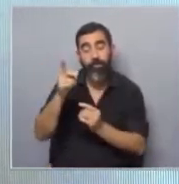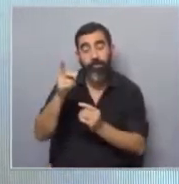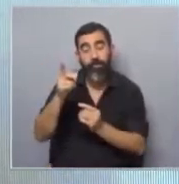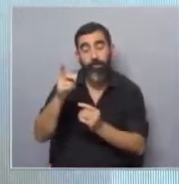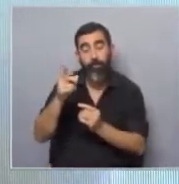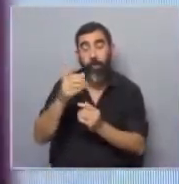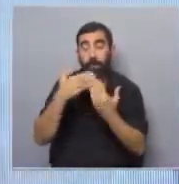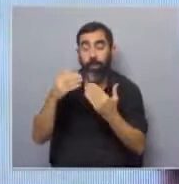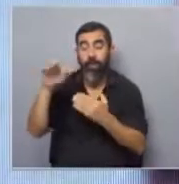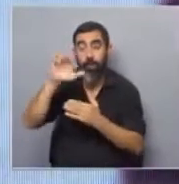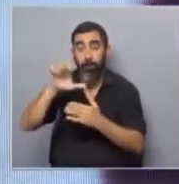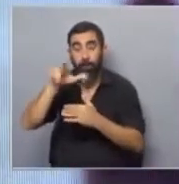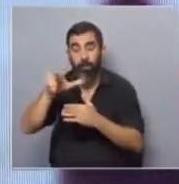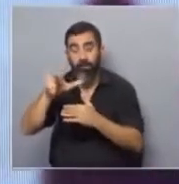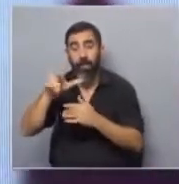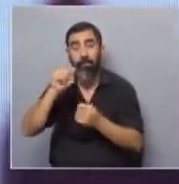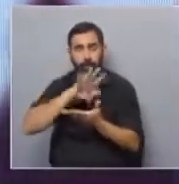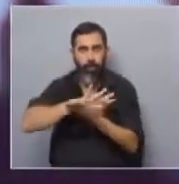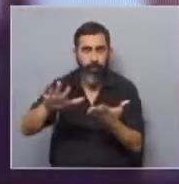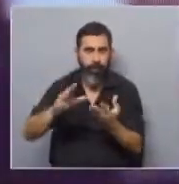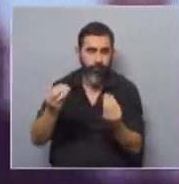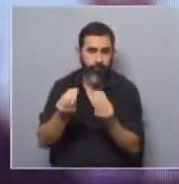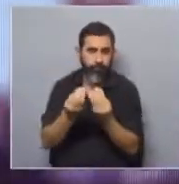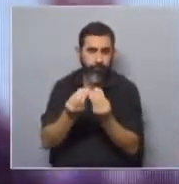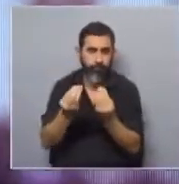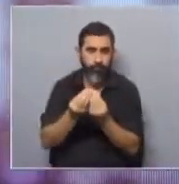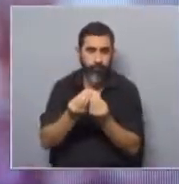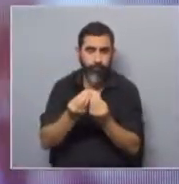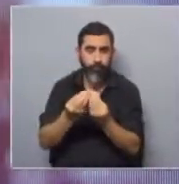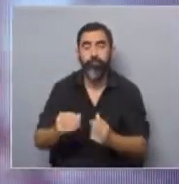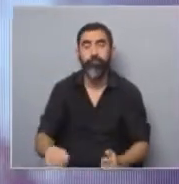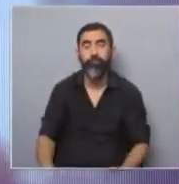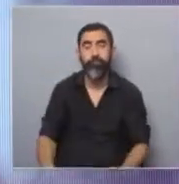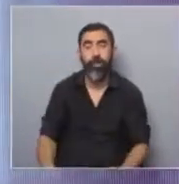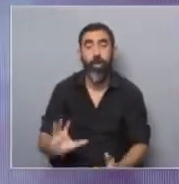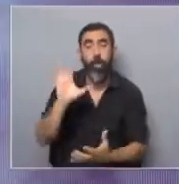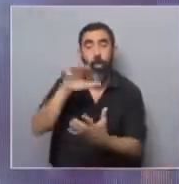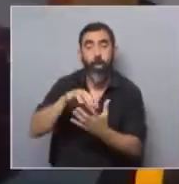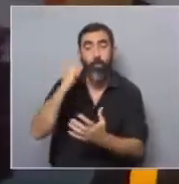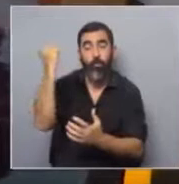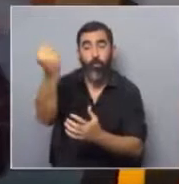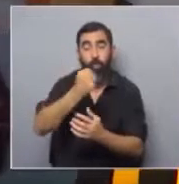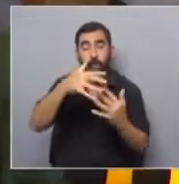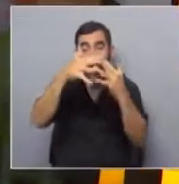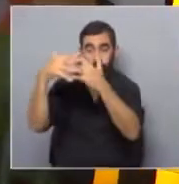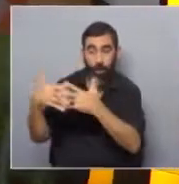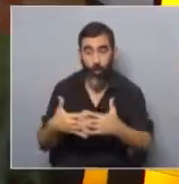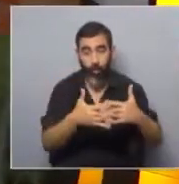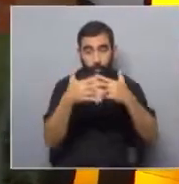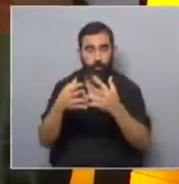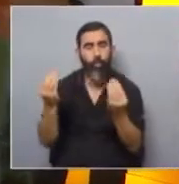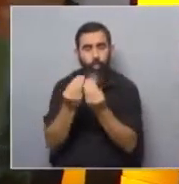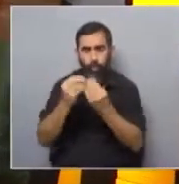por la Rockefeller. Y así fueron becados hacia los centros importantes de Estados Unidos,